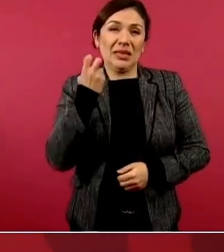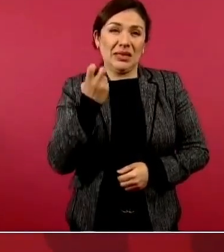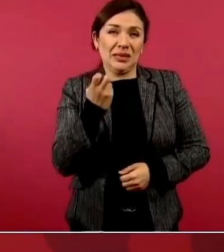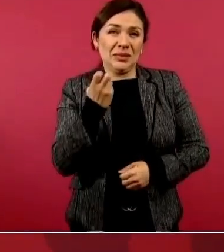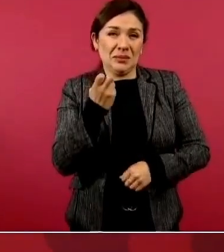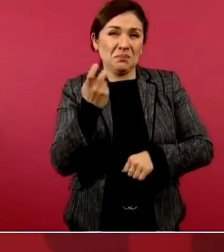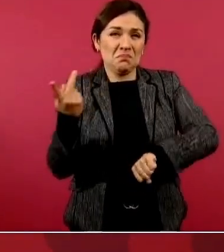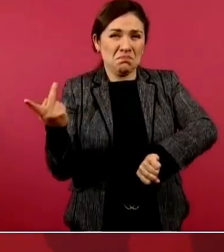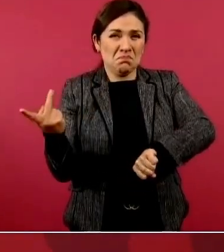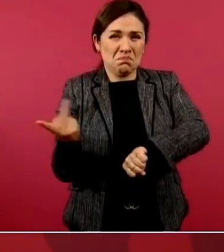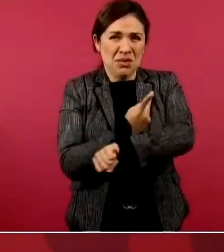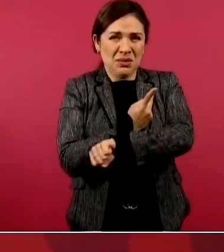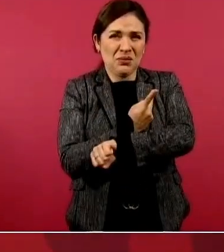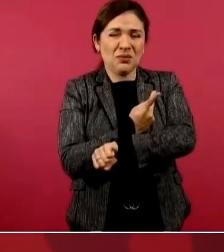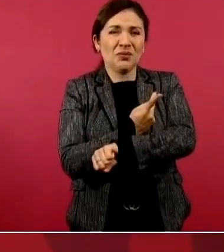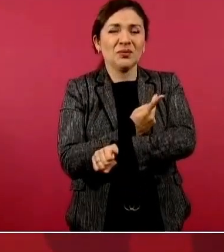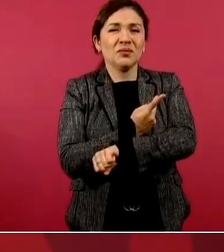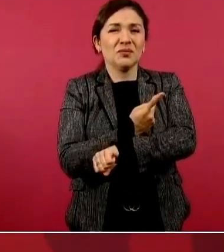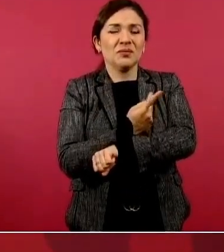de